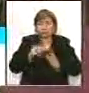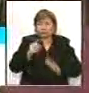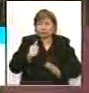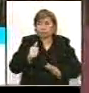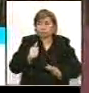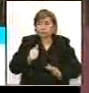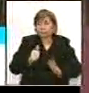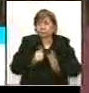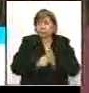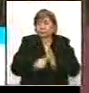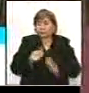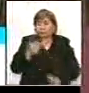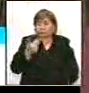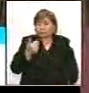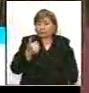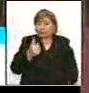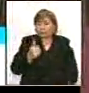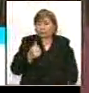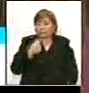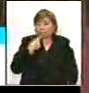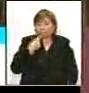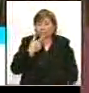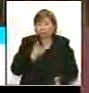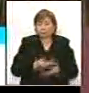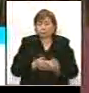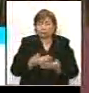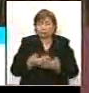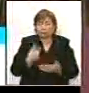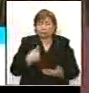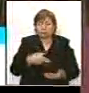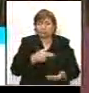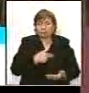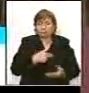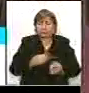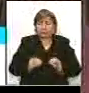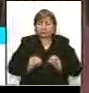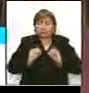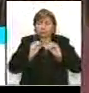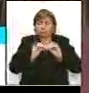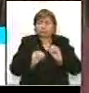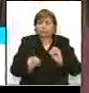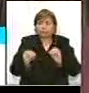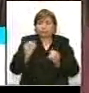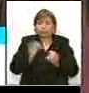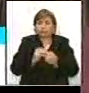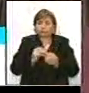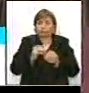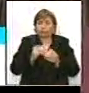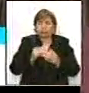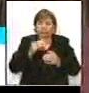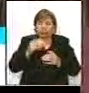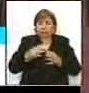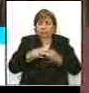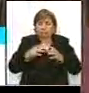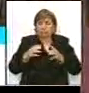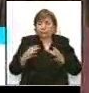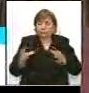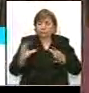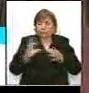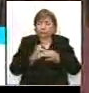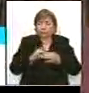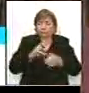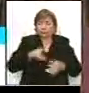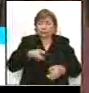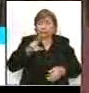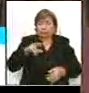del artículo 13A, en el que nosotros estamos disponiendo el incremento de la valla por cada alianza regional que